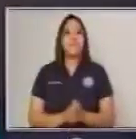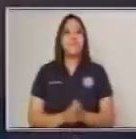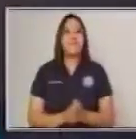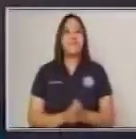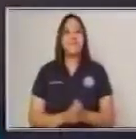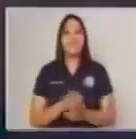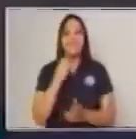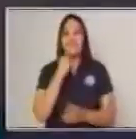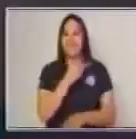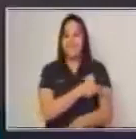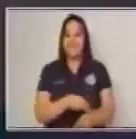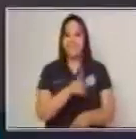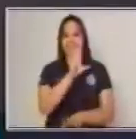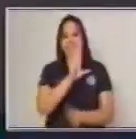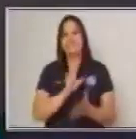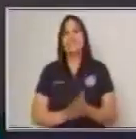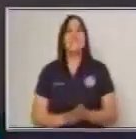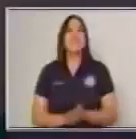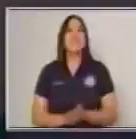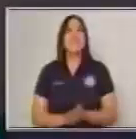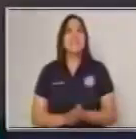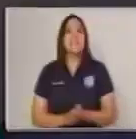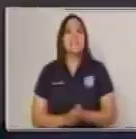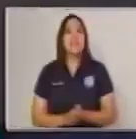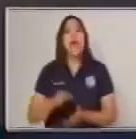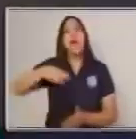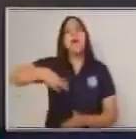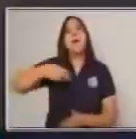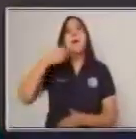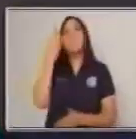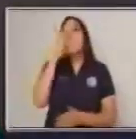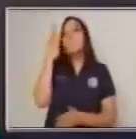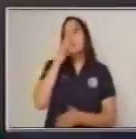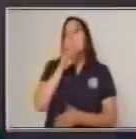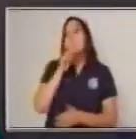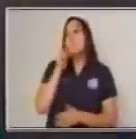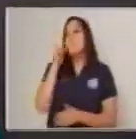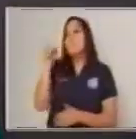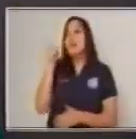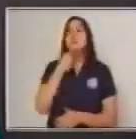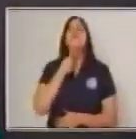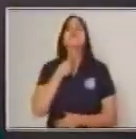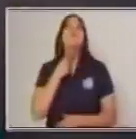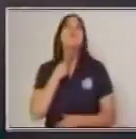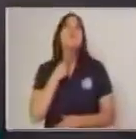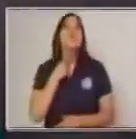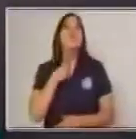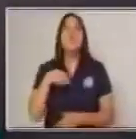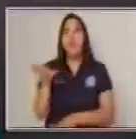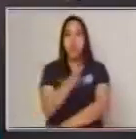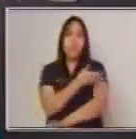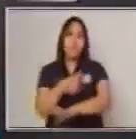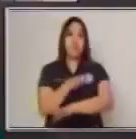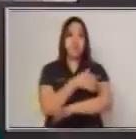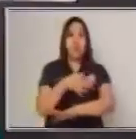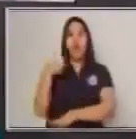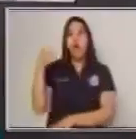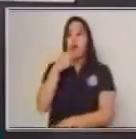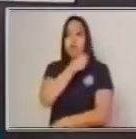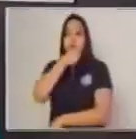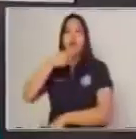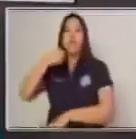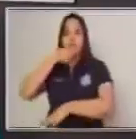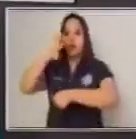Y dice así la historia. A María le gusta la música. Canta en el coro de la iglesia